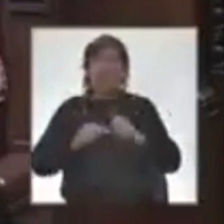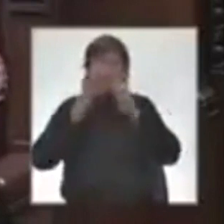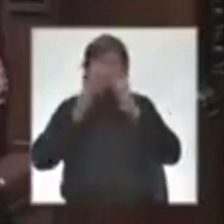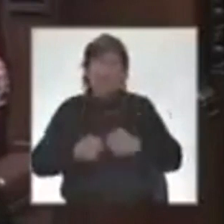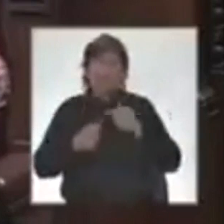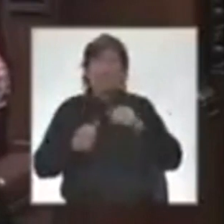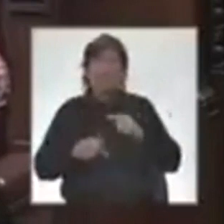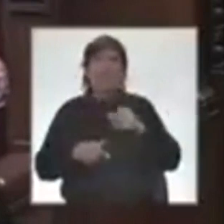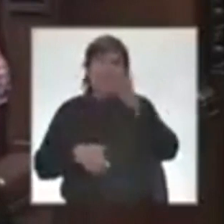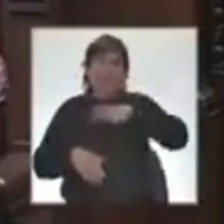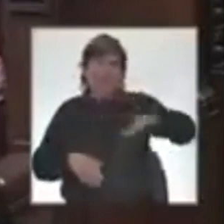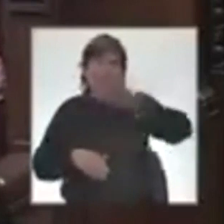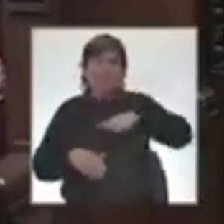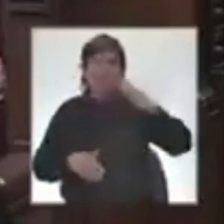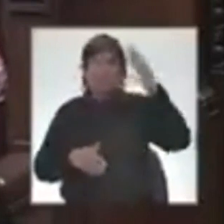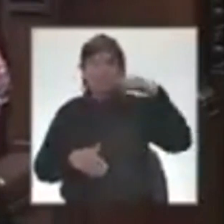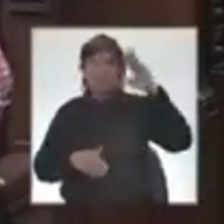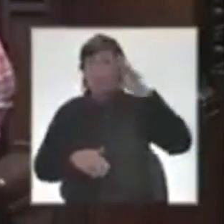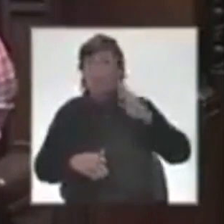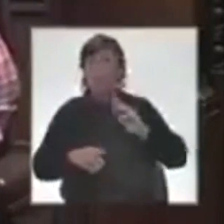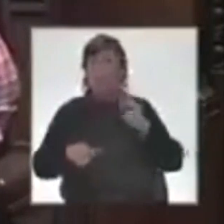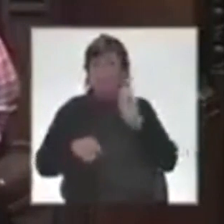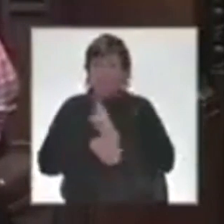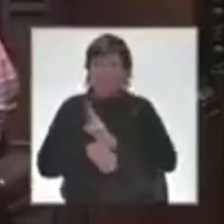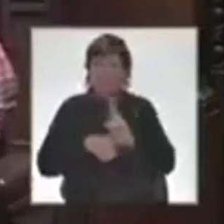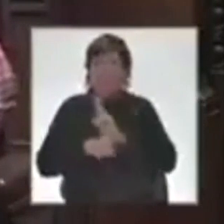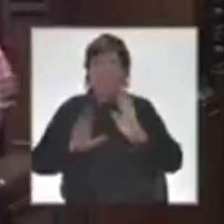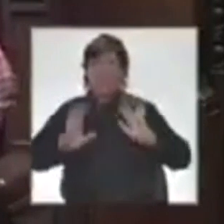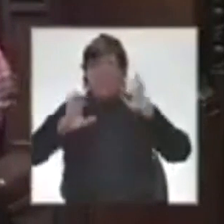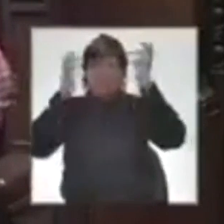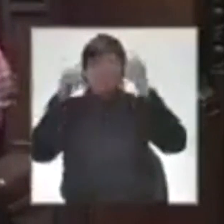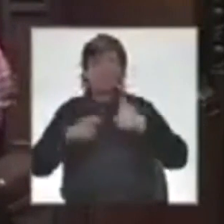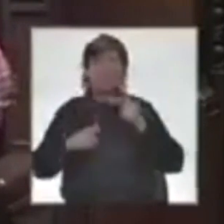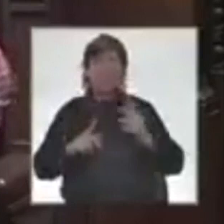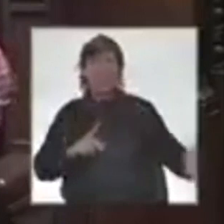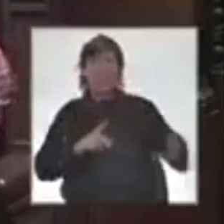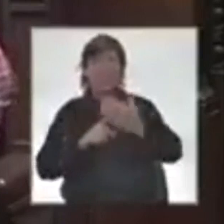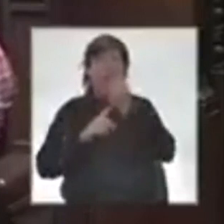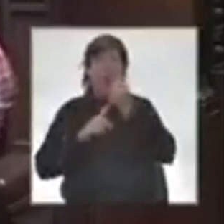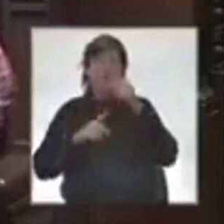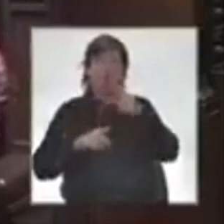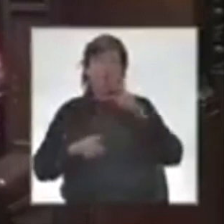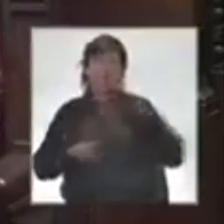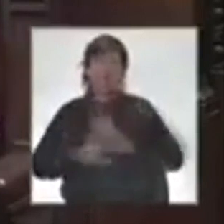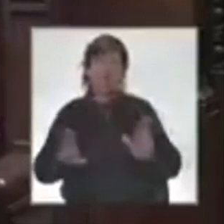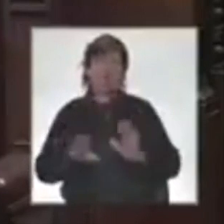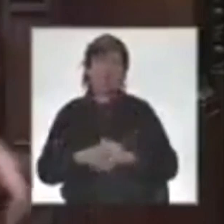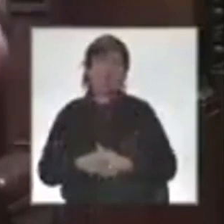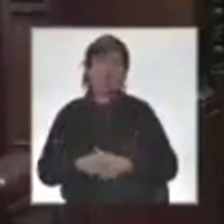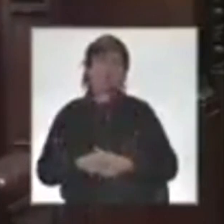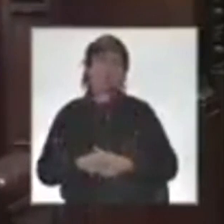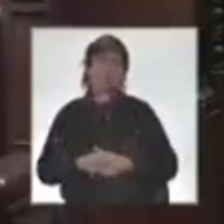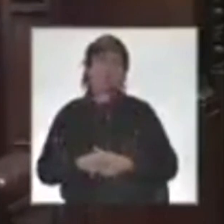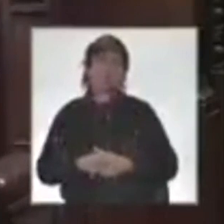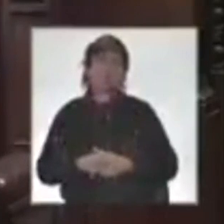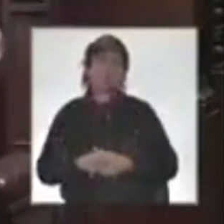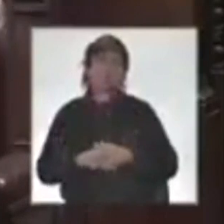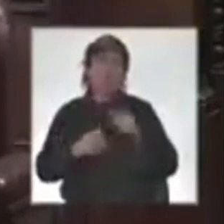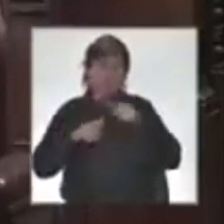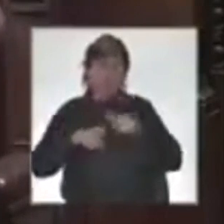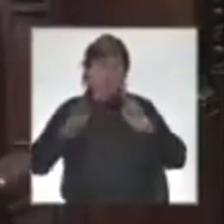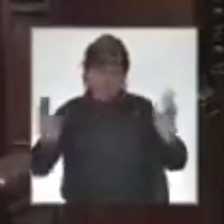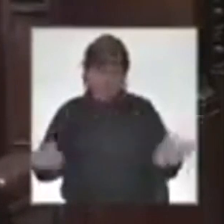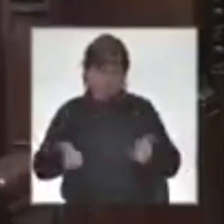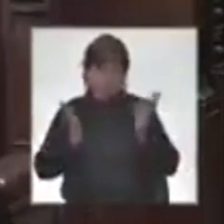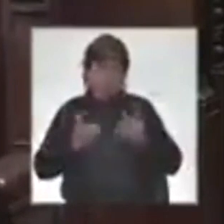pueblo cubano que defiende la revolución por las conquistas que implicaron para su vida, para la de sus hijos, y los que están